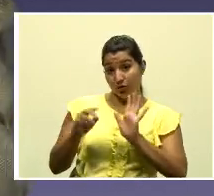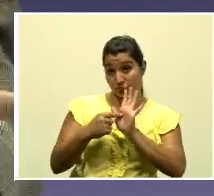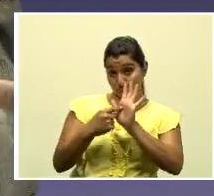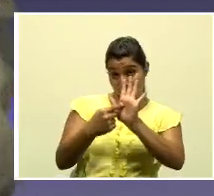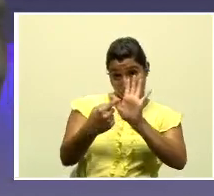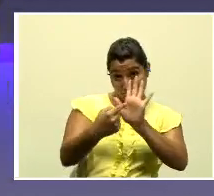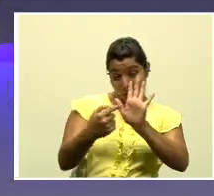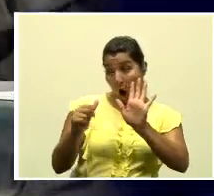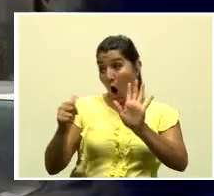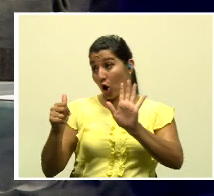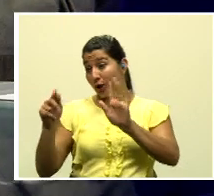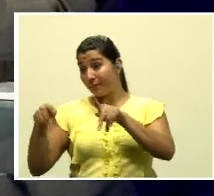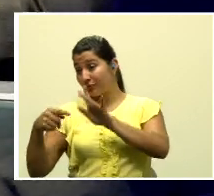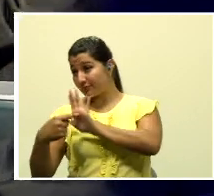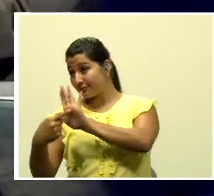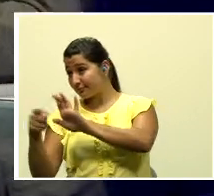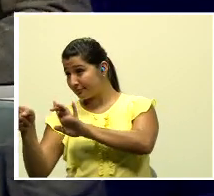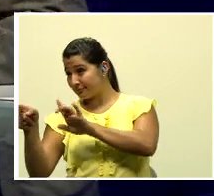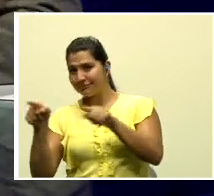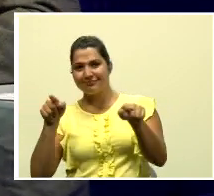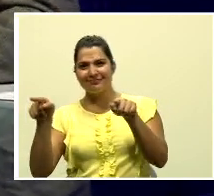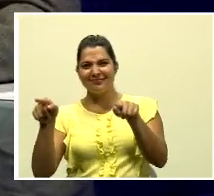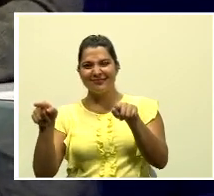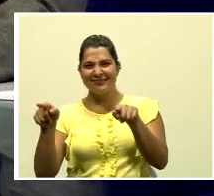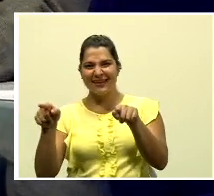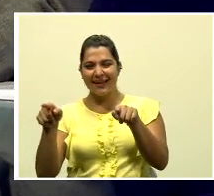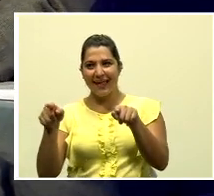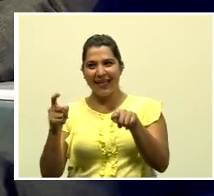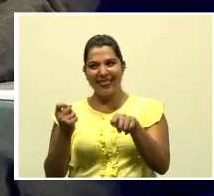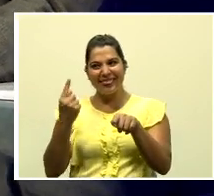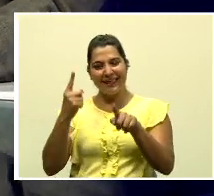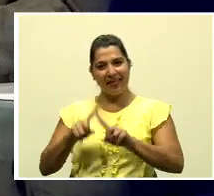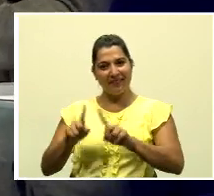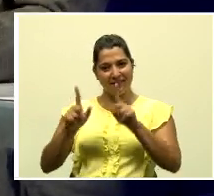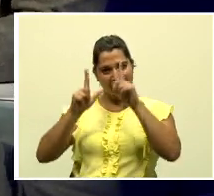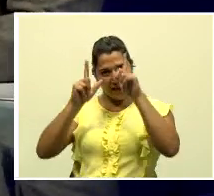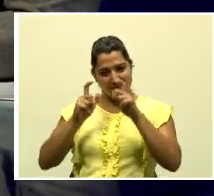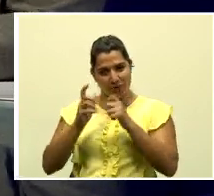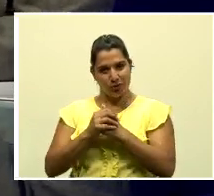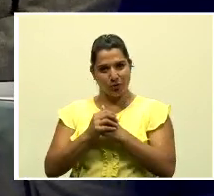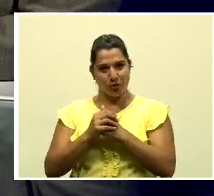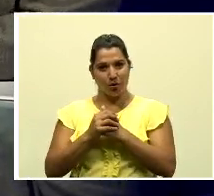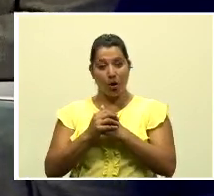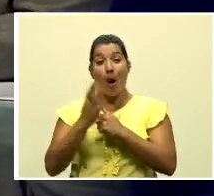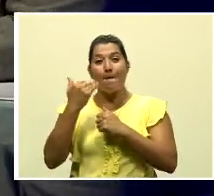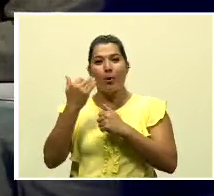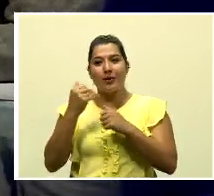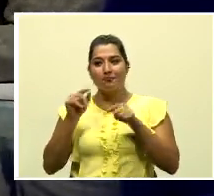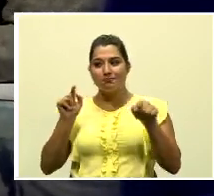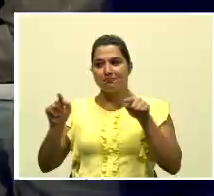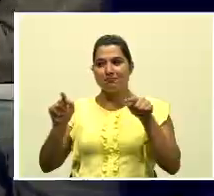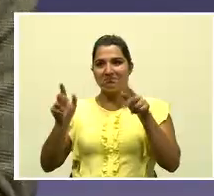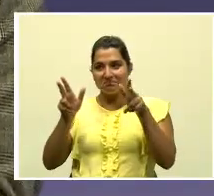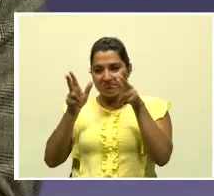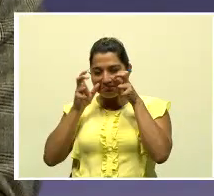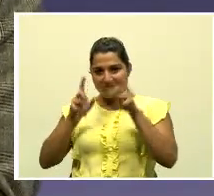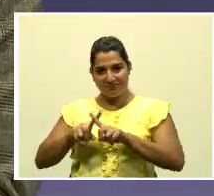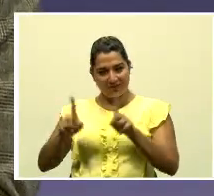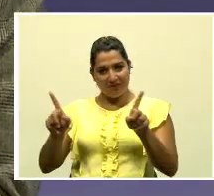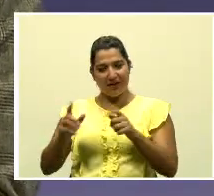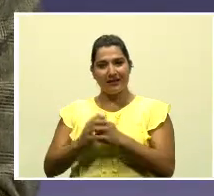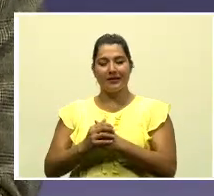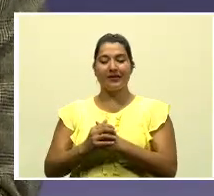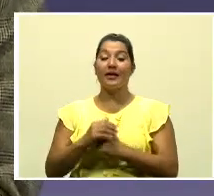persona y puede ser que no interpreten lo mismo con respecto a esa imagen. La lectura. Porque hay una lectura de la imagen, efectivamente. Y sí,